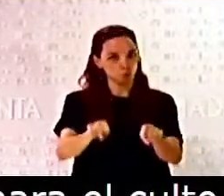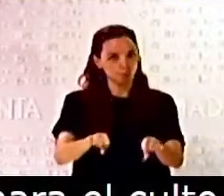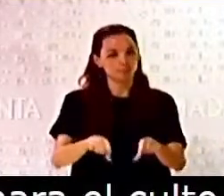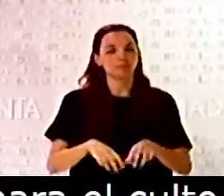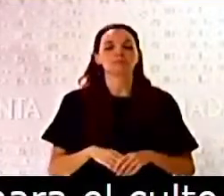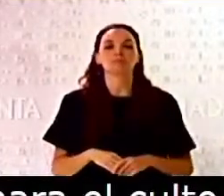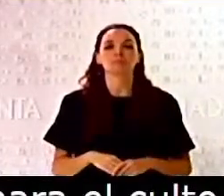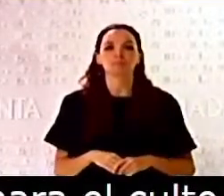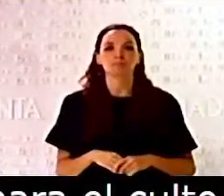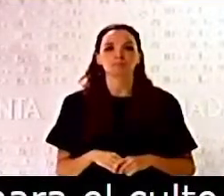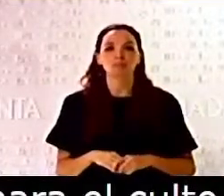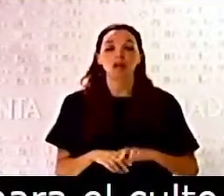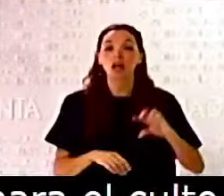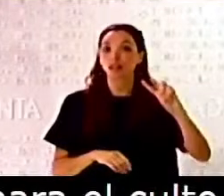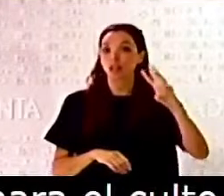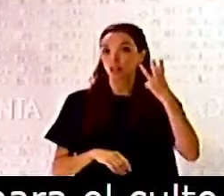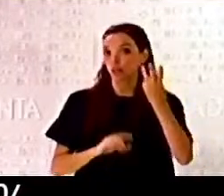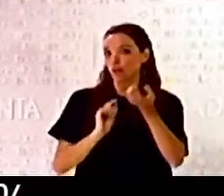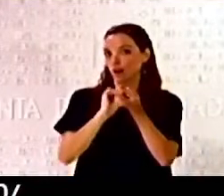En tercer lugar,